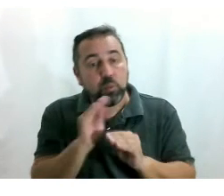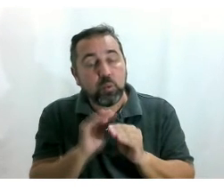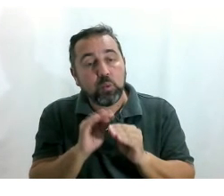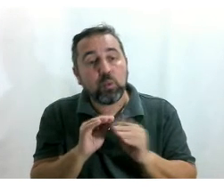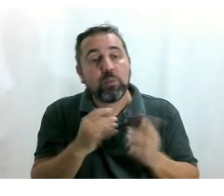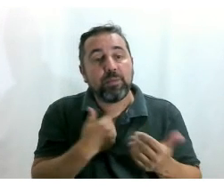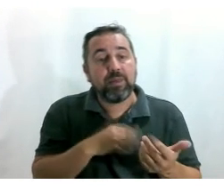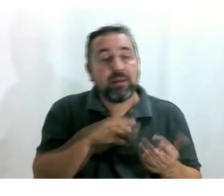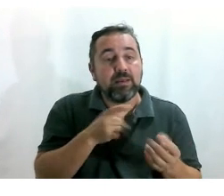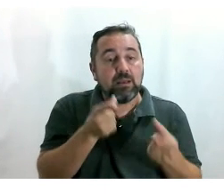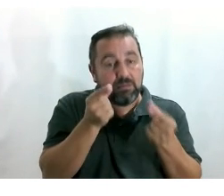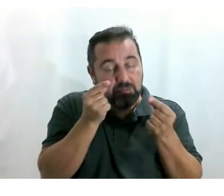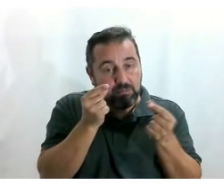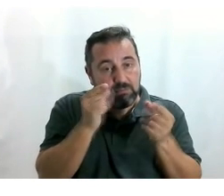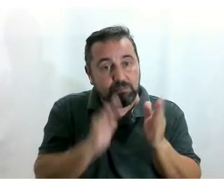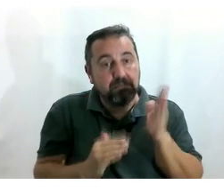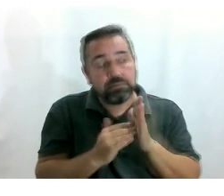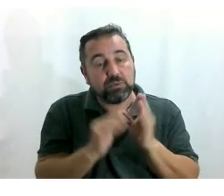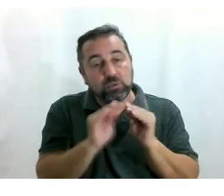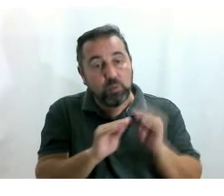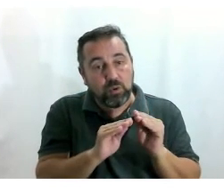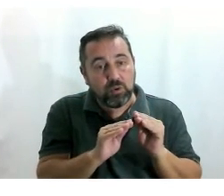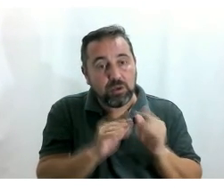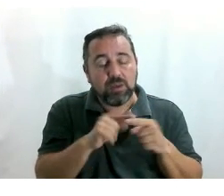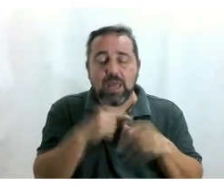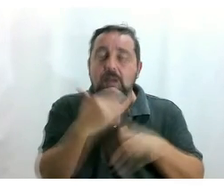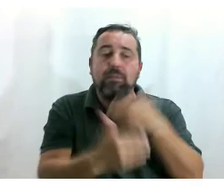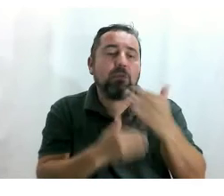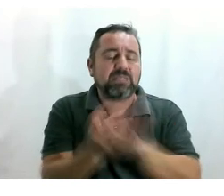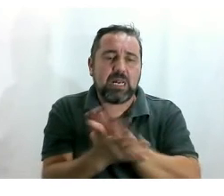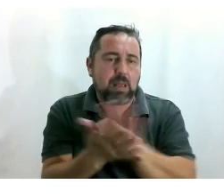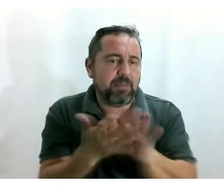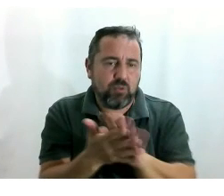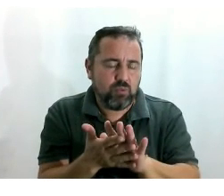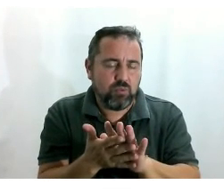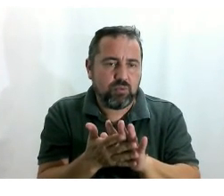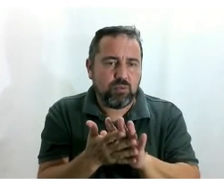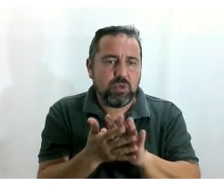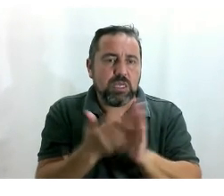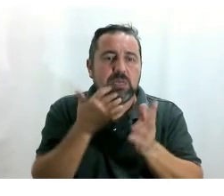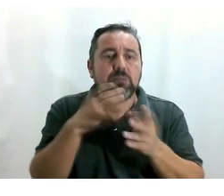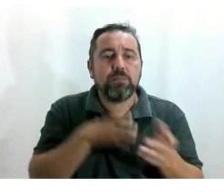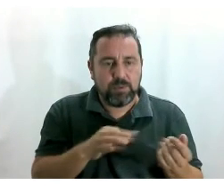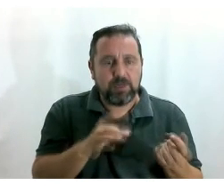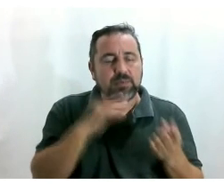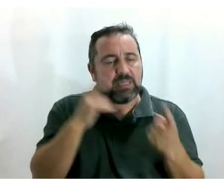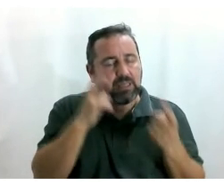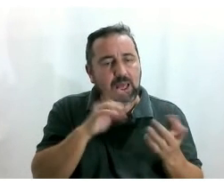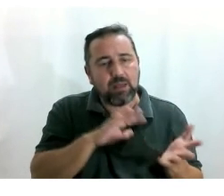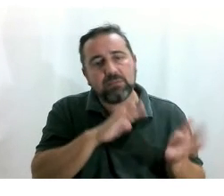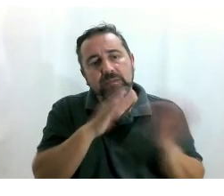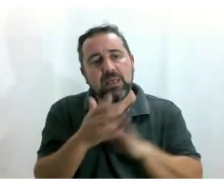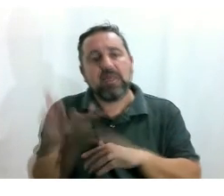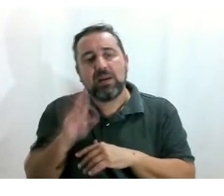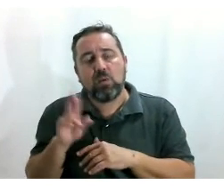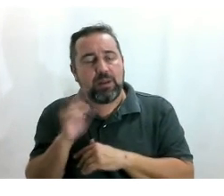la pérdida de la ceguera, posiblemente el campo avanzará mucho más rápido y pasarán posiblemente a intentar recuperar la